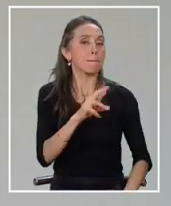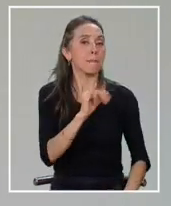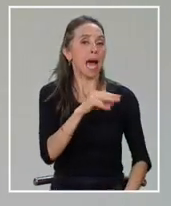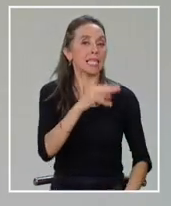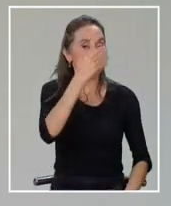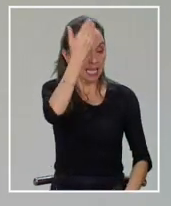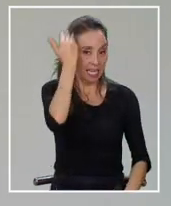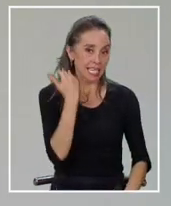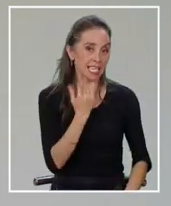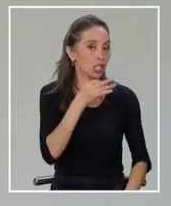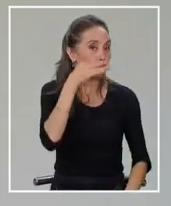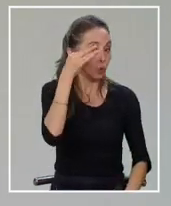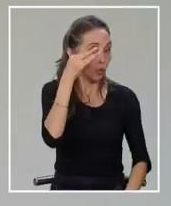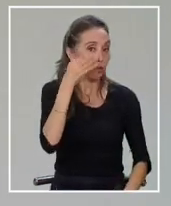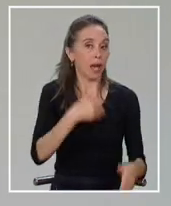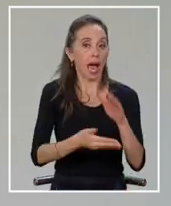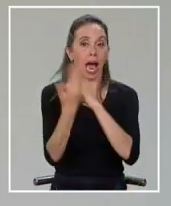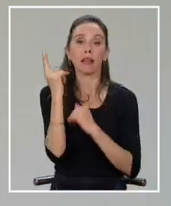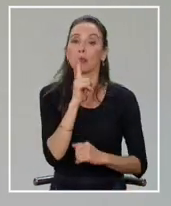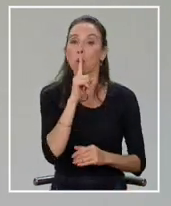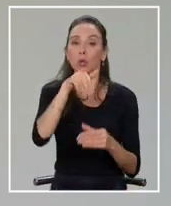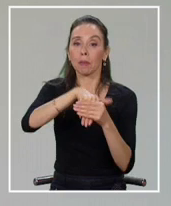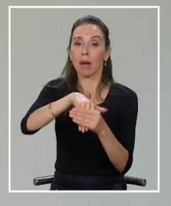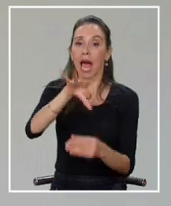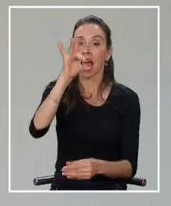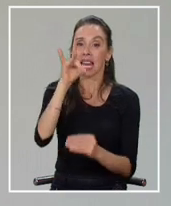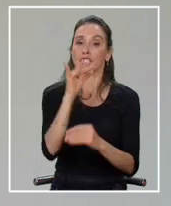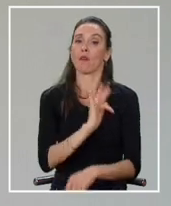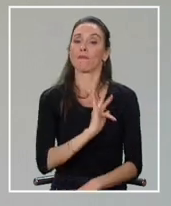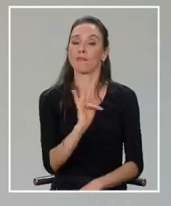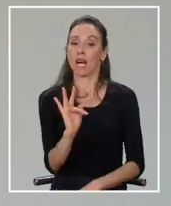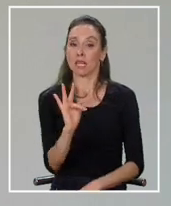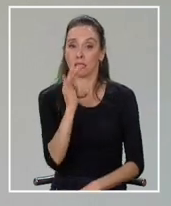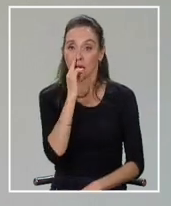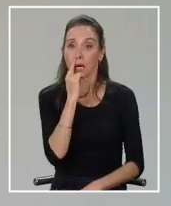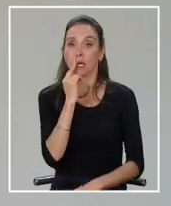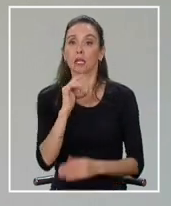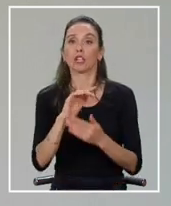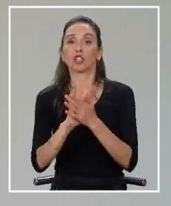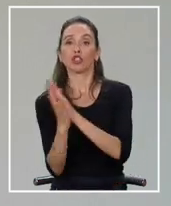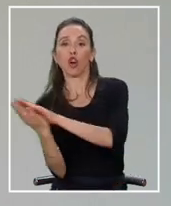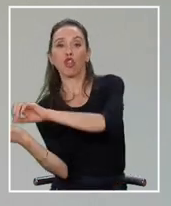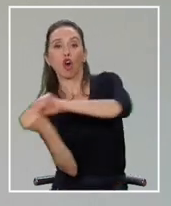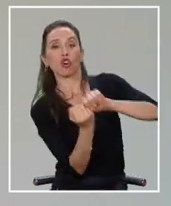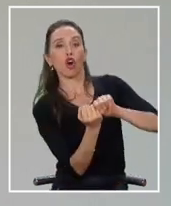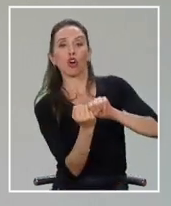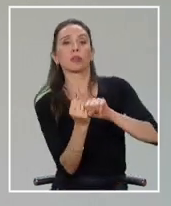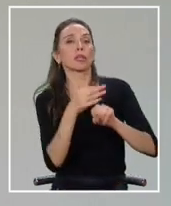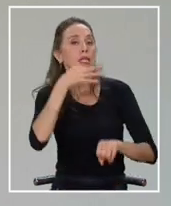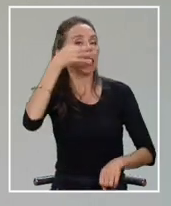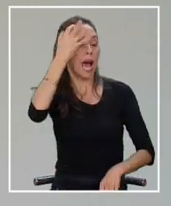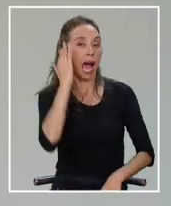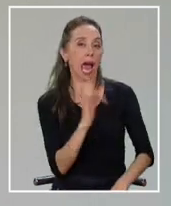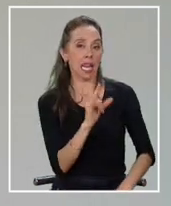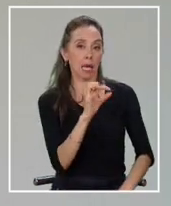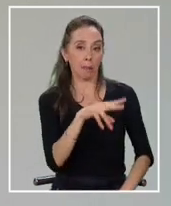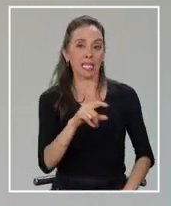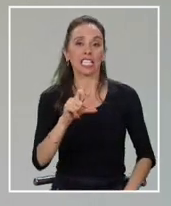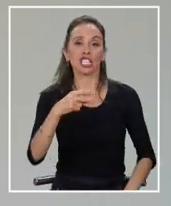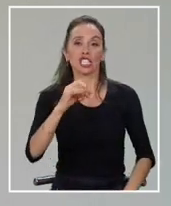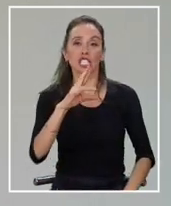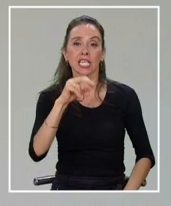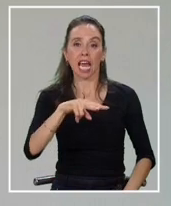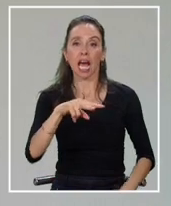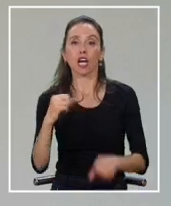Las últimas elecciones en Francia se han caracterizado por ser todos contra Le Pen. Ya pasó Chirac